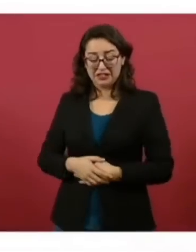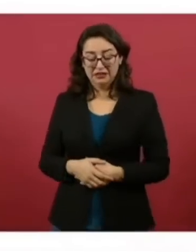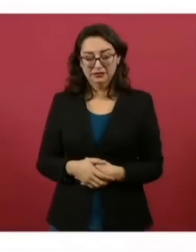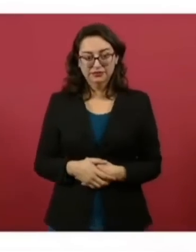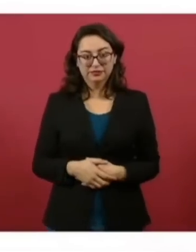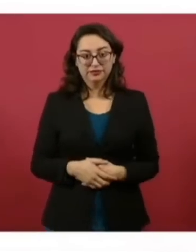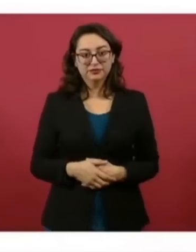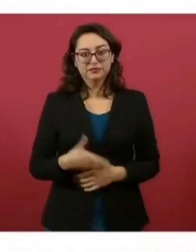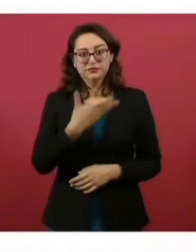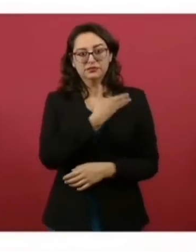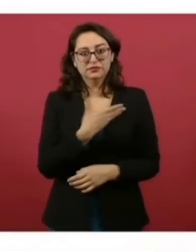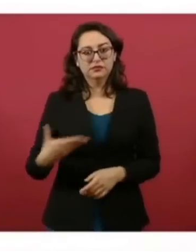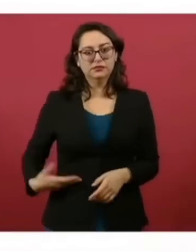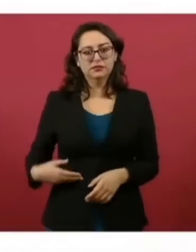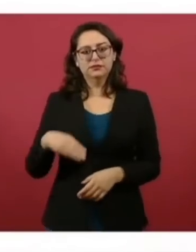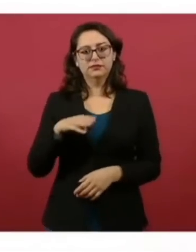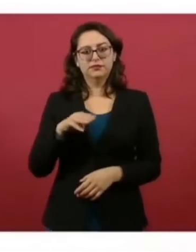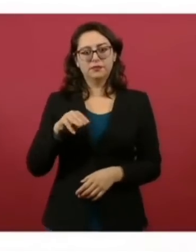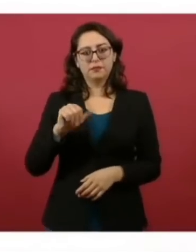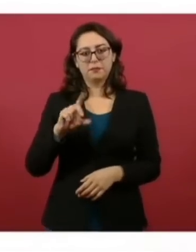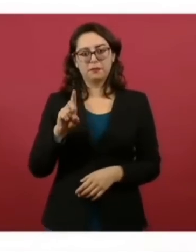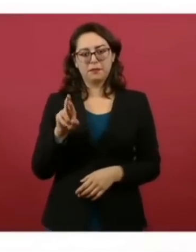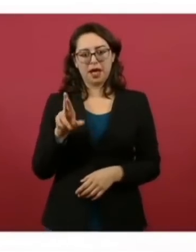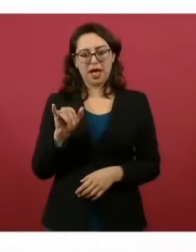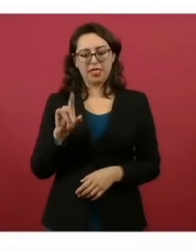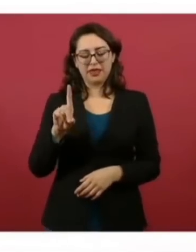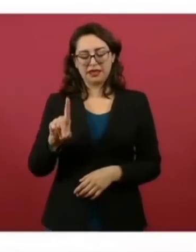la devaluación,